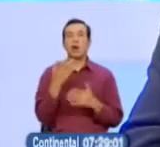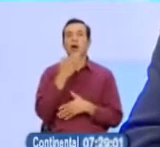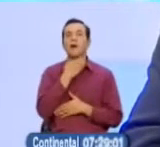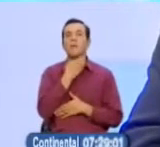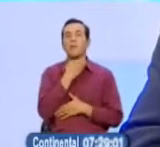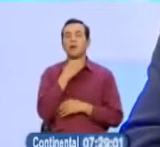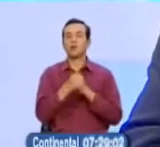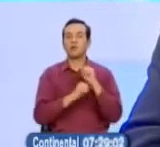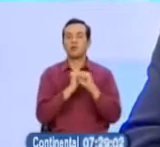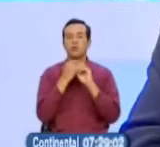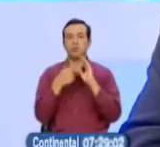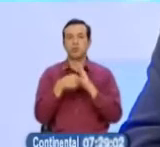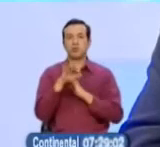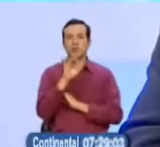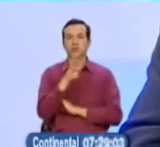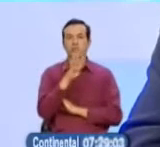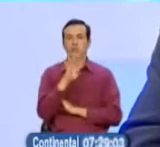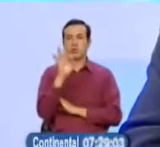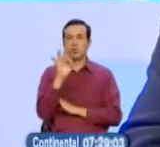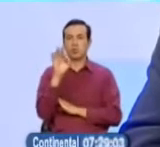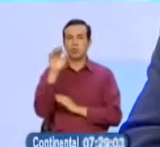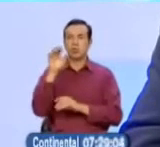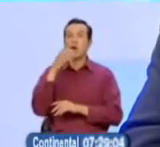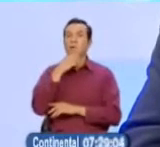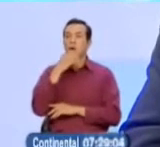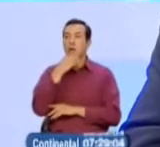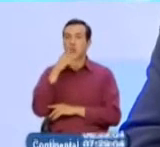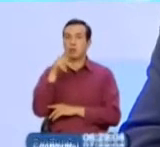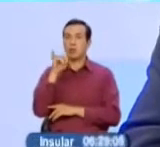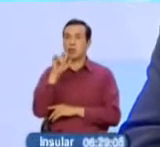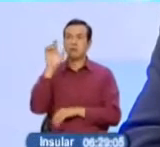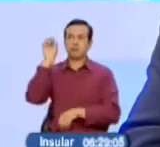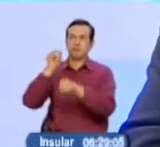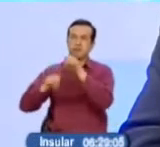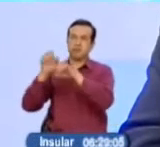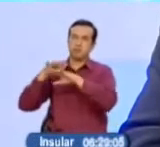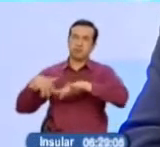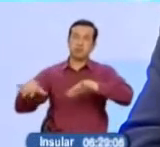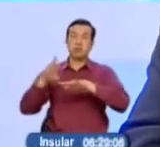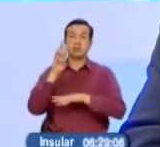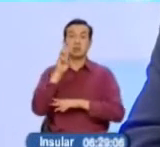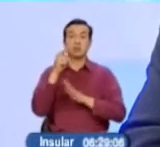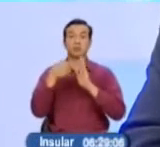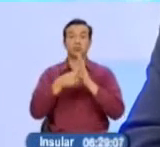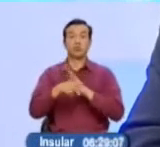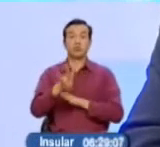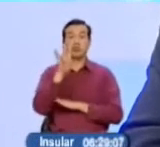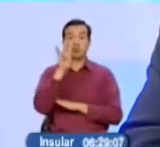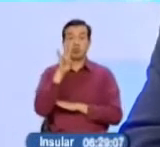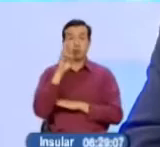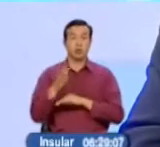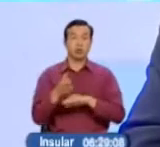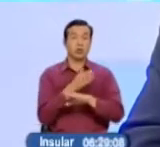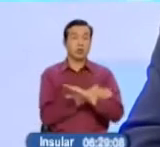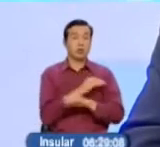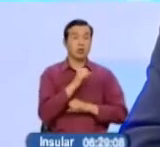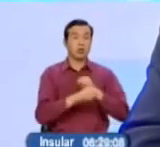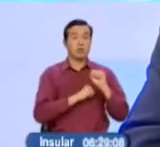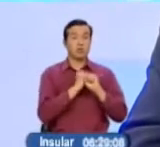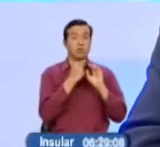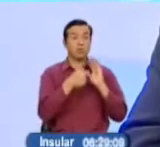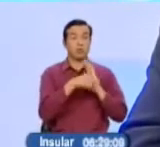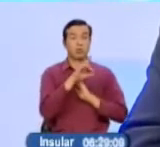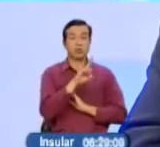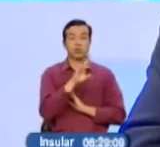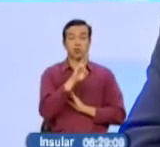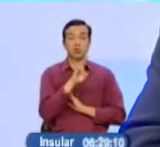¿no? De 1949, que destruyó Ambato y Pelileo, tuvo una magnitud de 6.7. El sismo de 1987 tuvo una